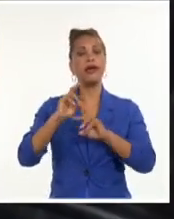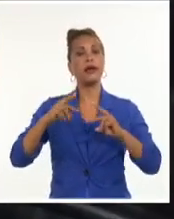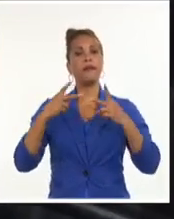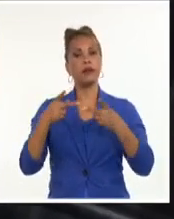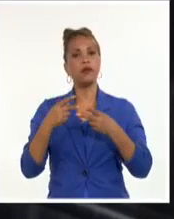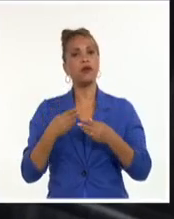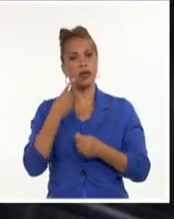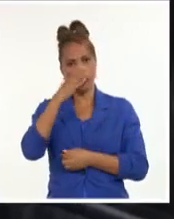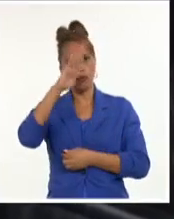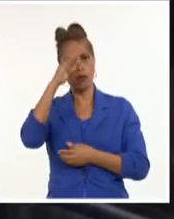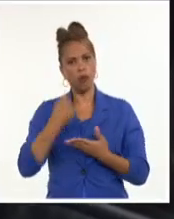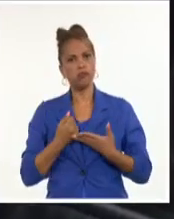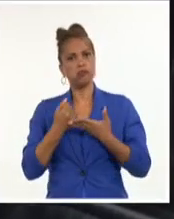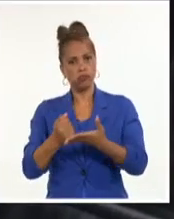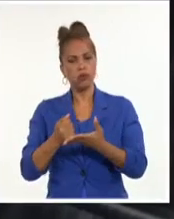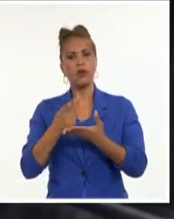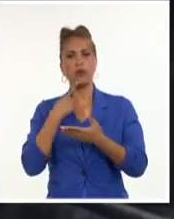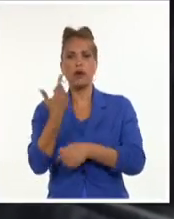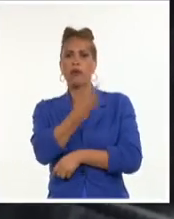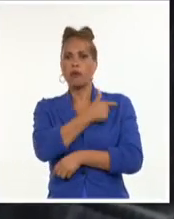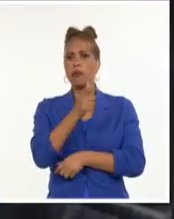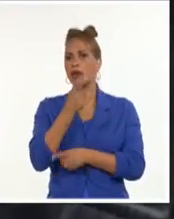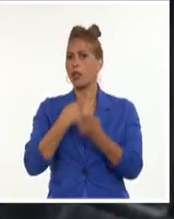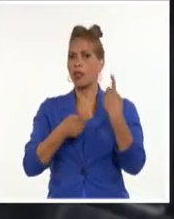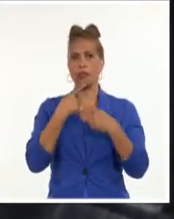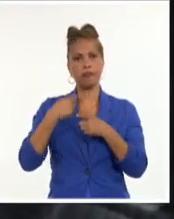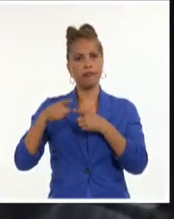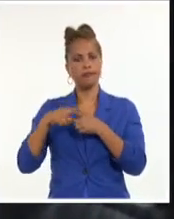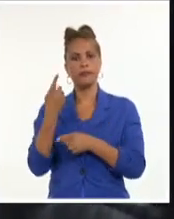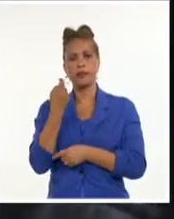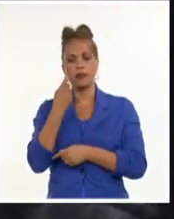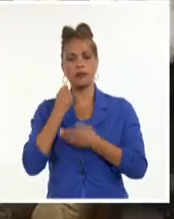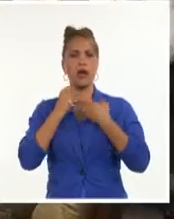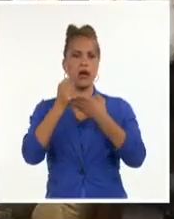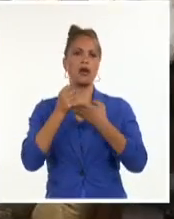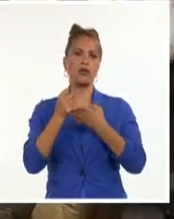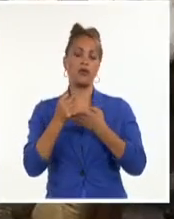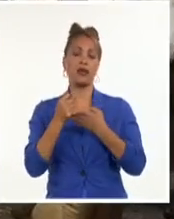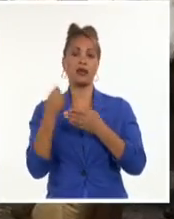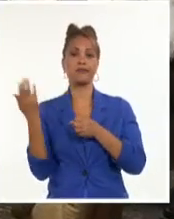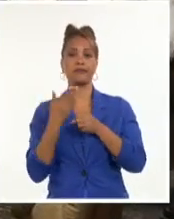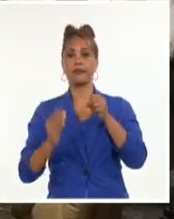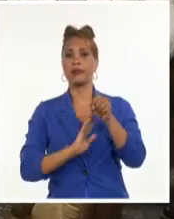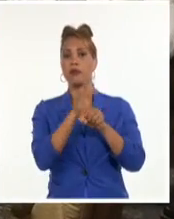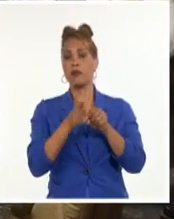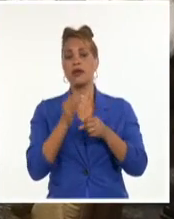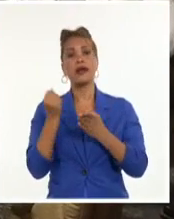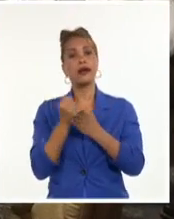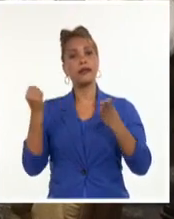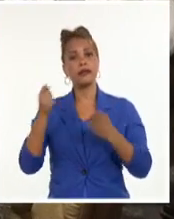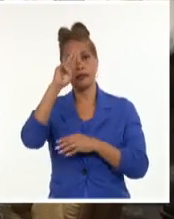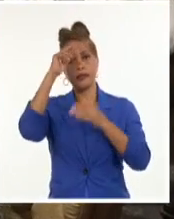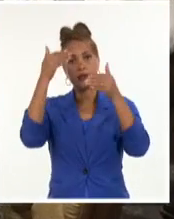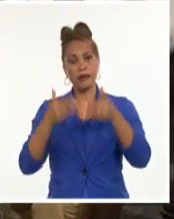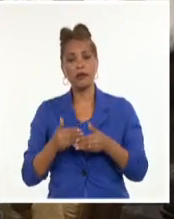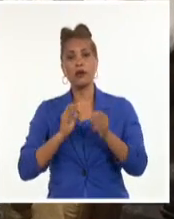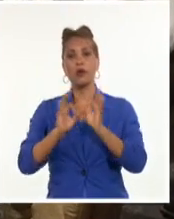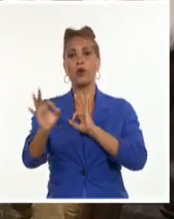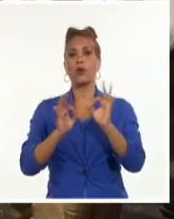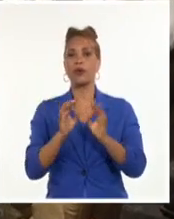Cuba a cooperar con sus inmunógenos y demás recursos disponibles para mitigar los efectos de la pandemia, así como garantizar la salud y la seguridad para